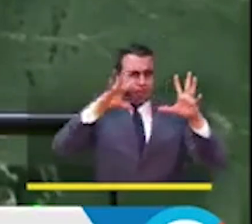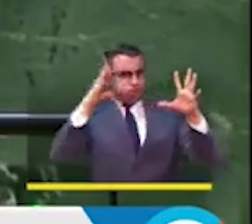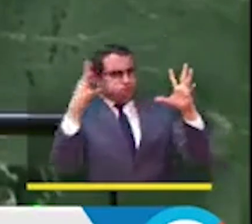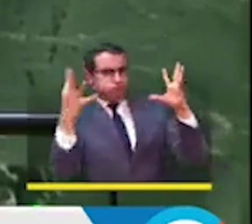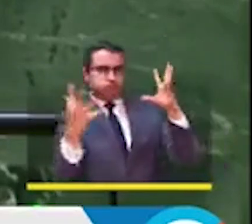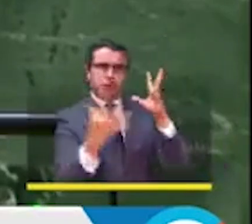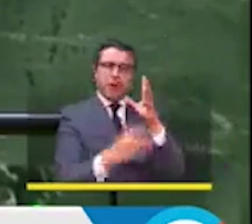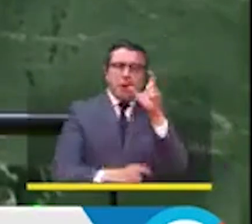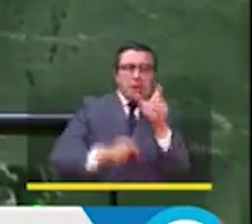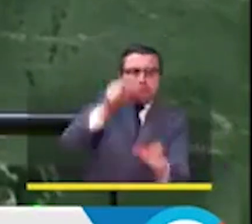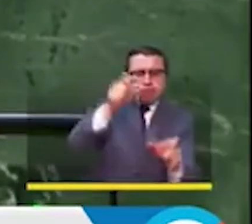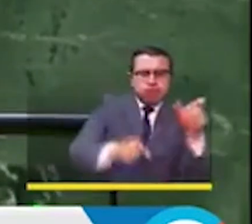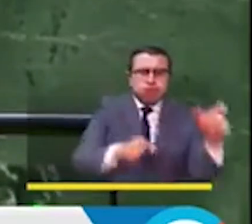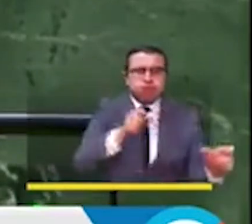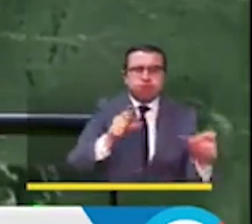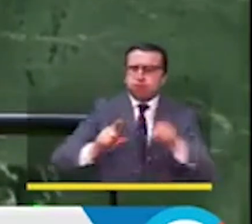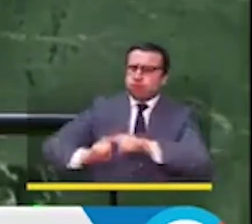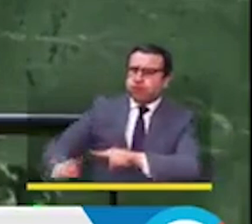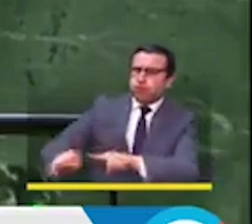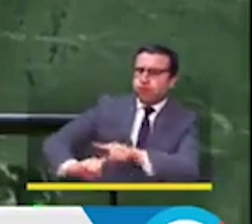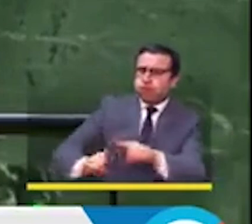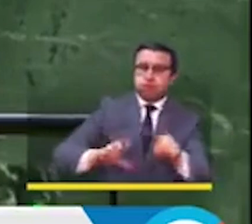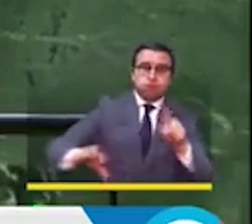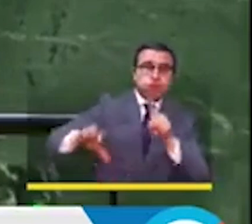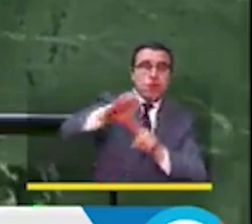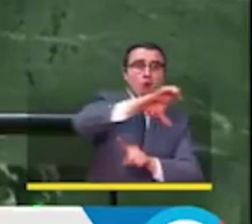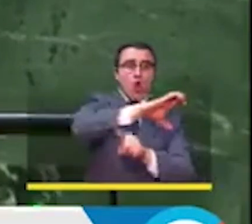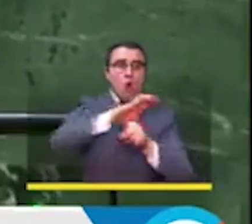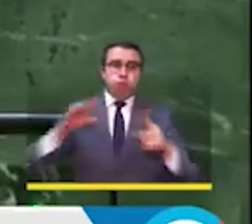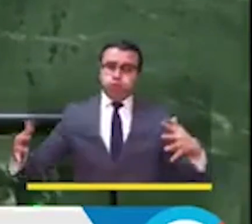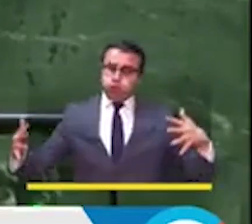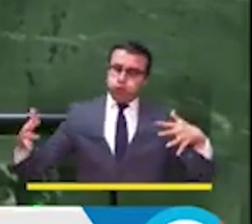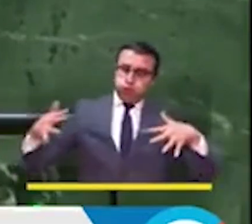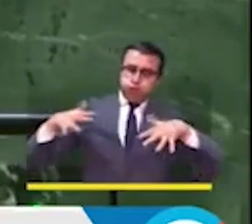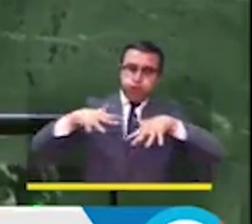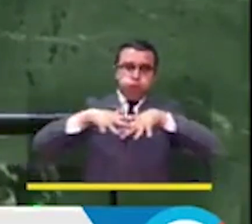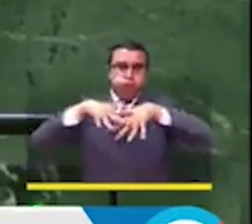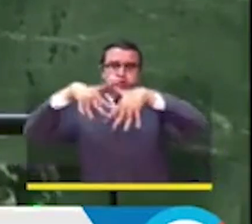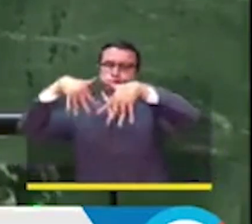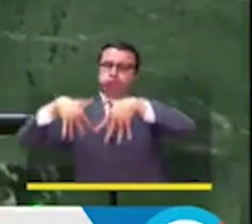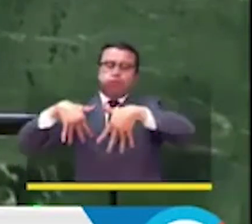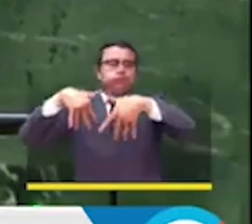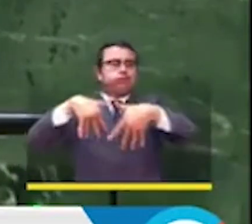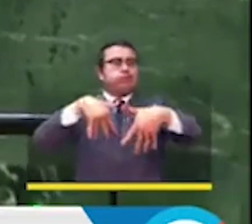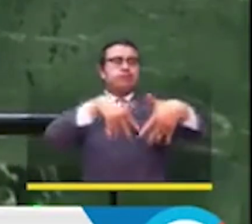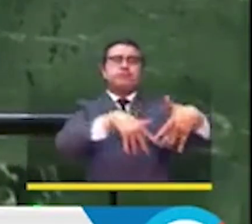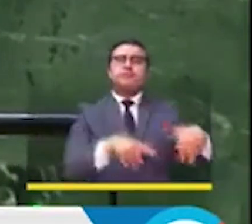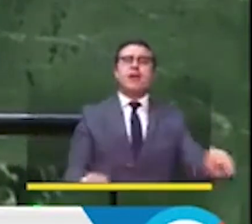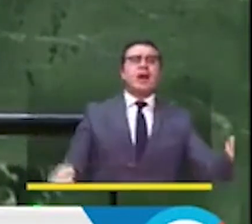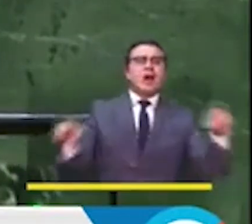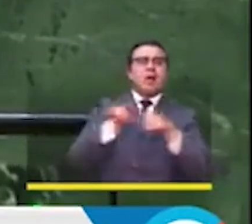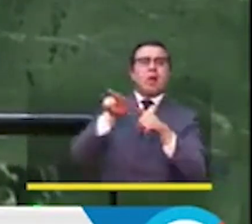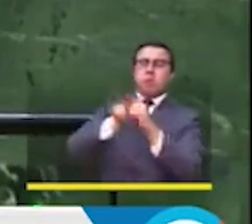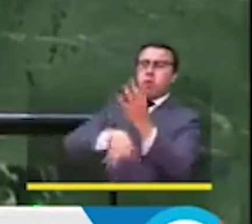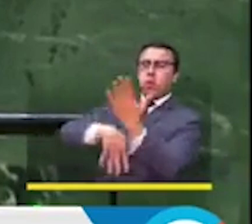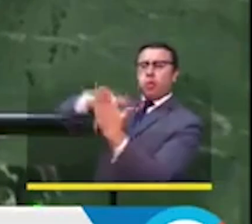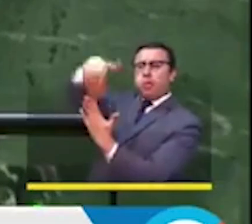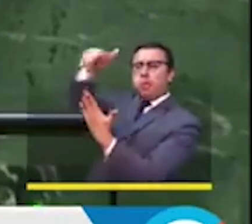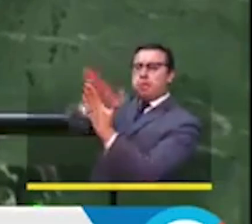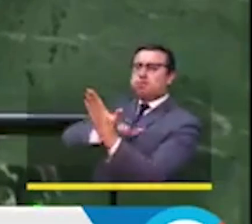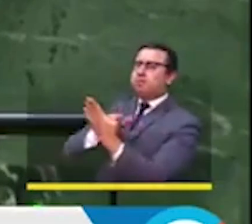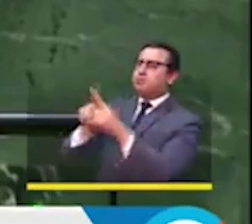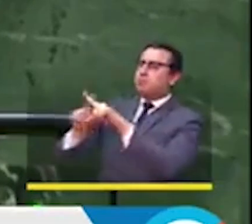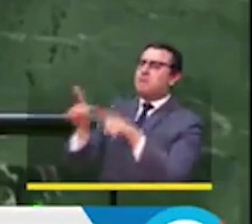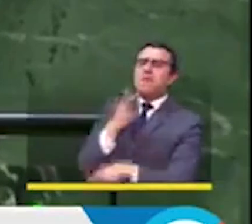gentes, de culturas diferentes que se mezclan en los caminos, como en una pintura de infinitos